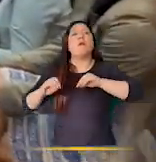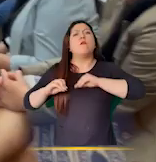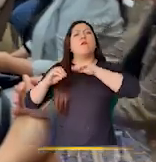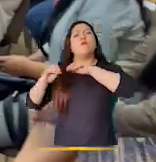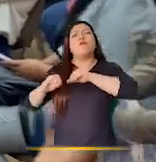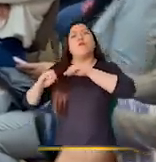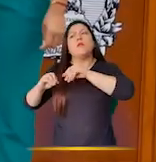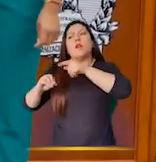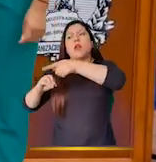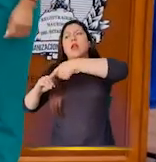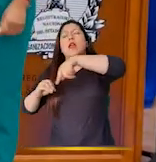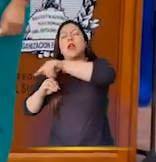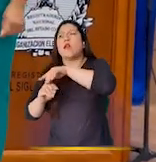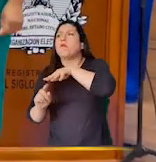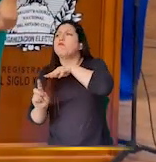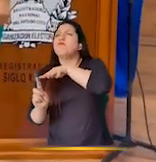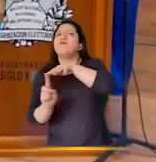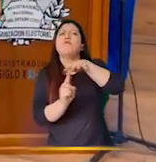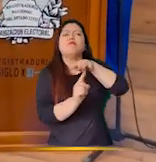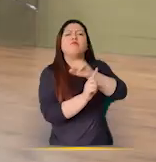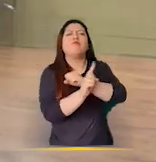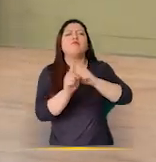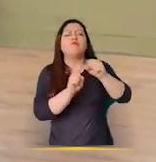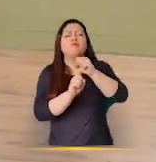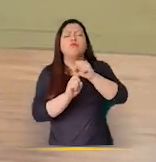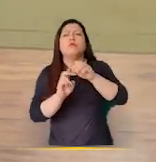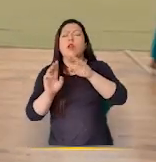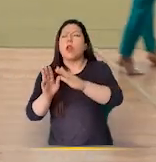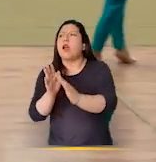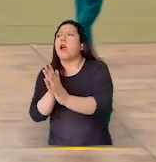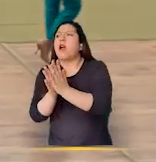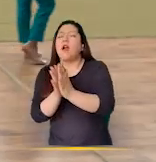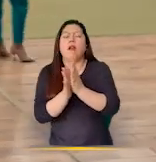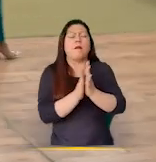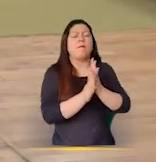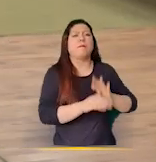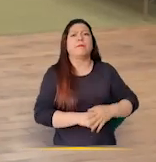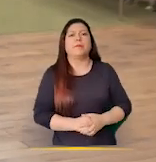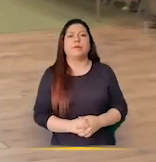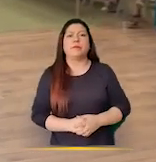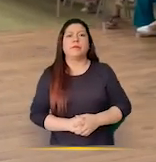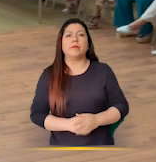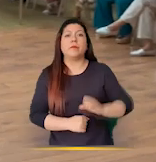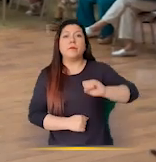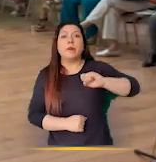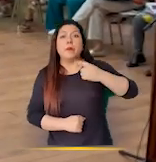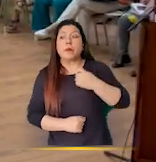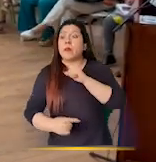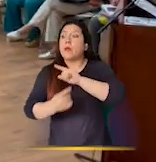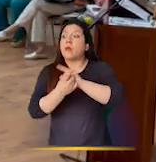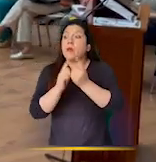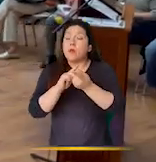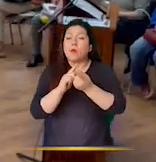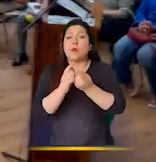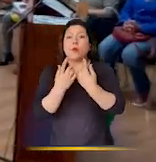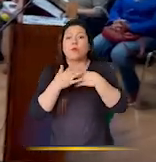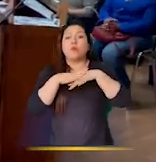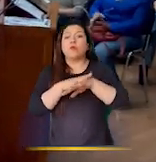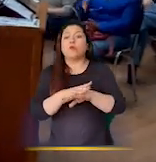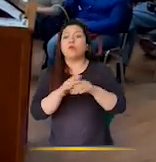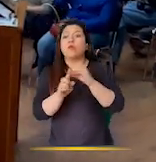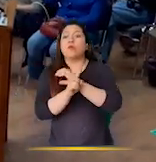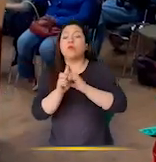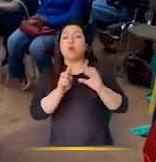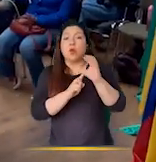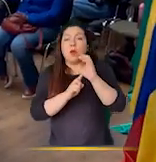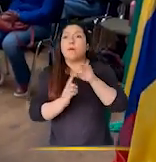formación puedan incidir en sus sociedades conforme a los criterios que hoy hemos venido escuchando en el día de hoy. Es el primer encuentro de interculturalidad